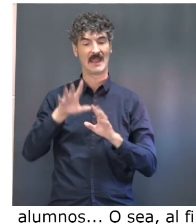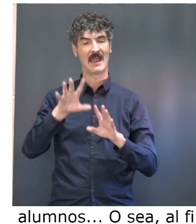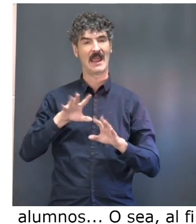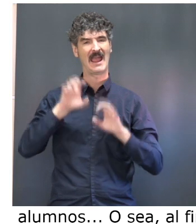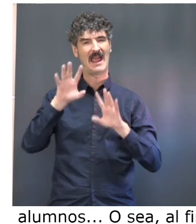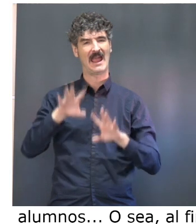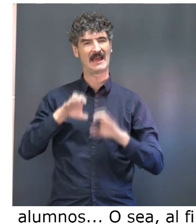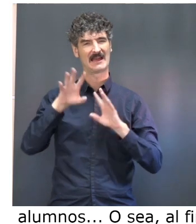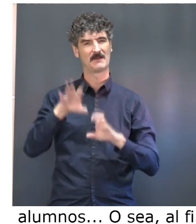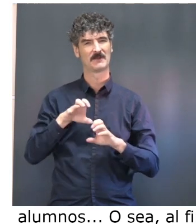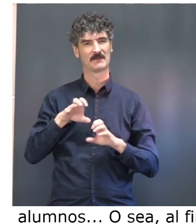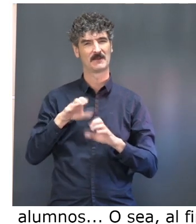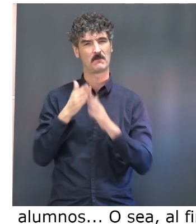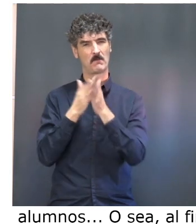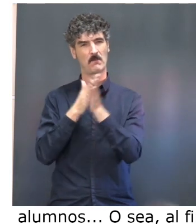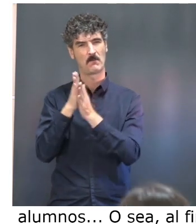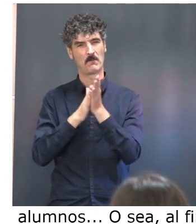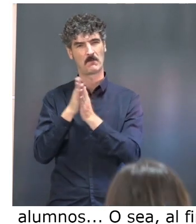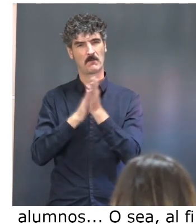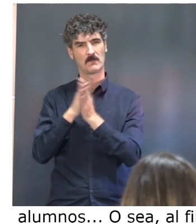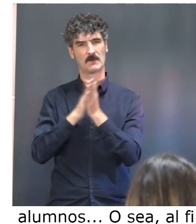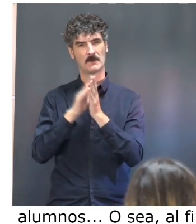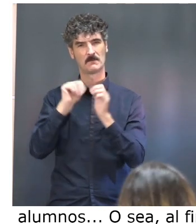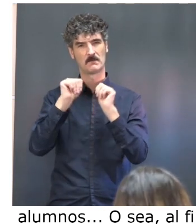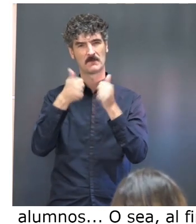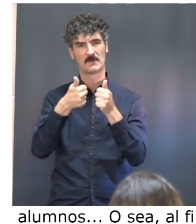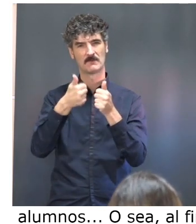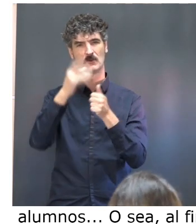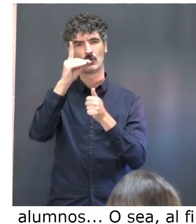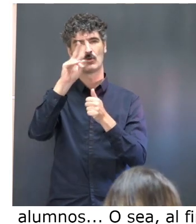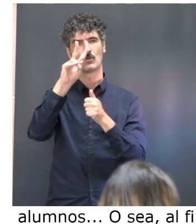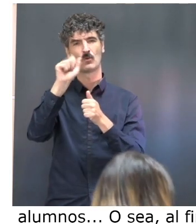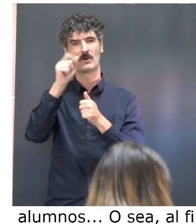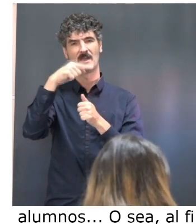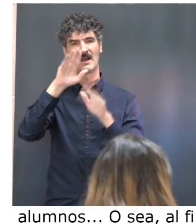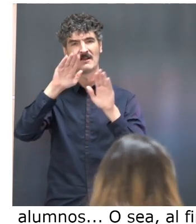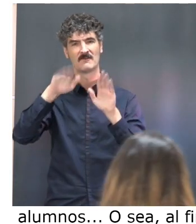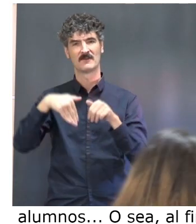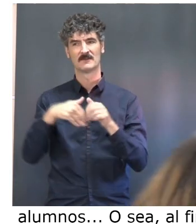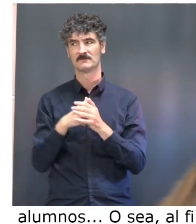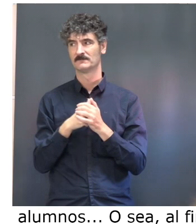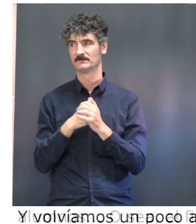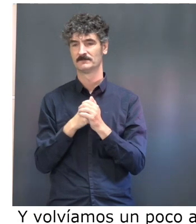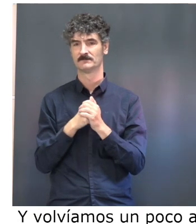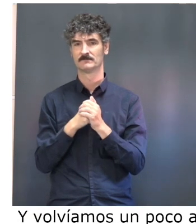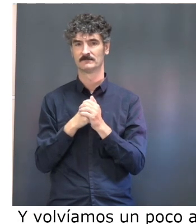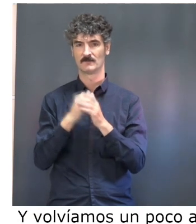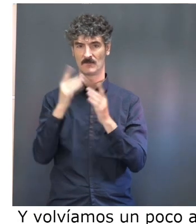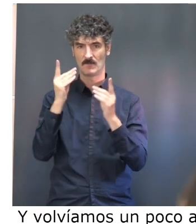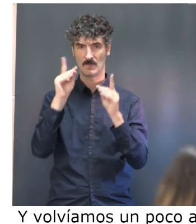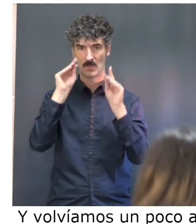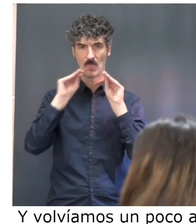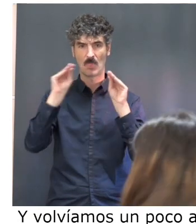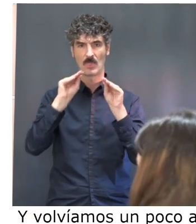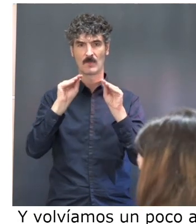aprendizaje, ¿no? Y a la motivación, el primer principio del DUA, ¿no? Al final, si yo tengo un docente motivado, va a